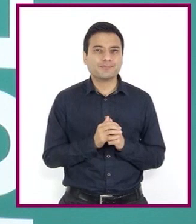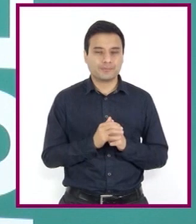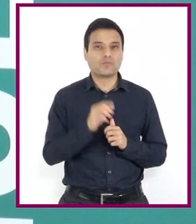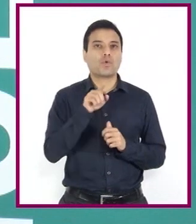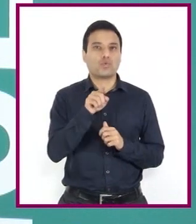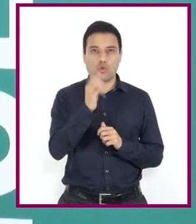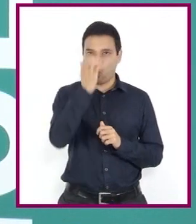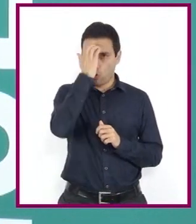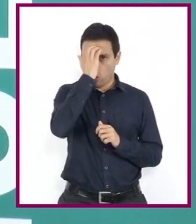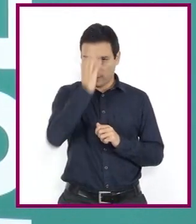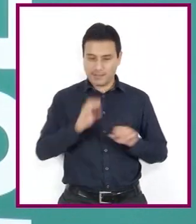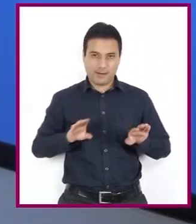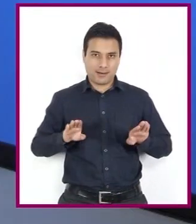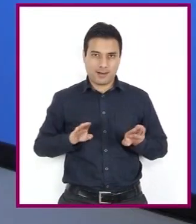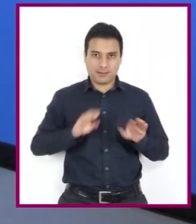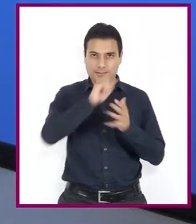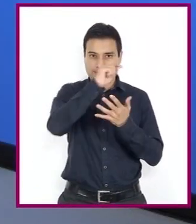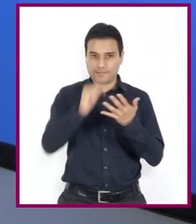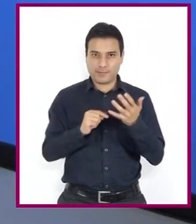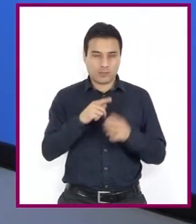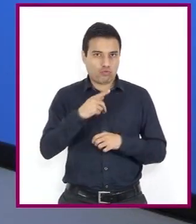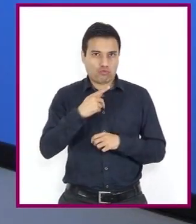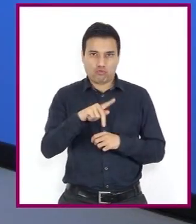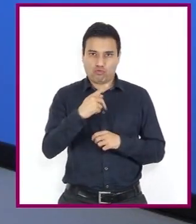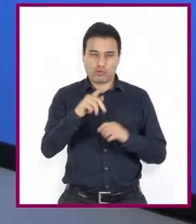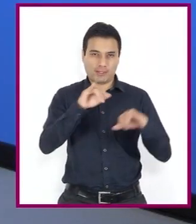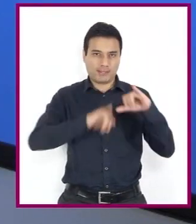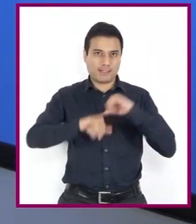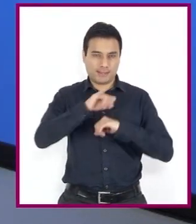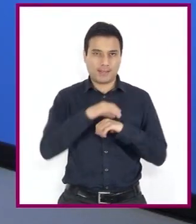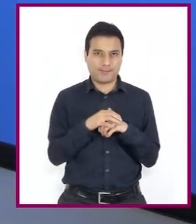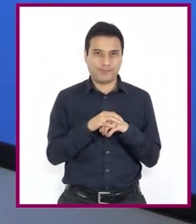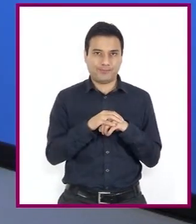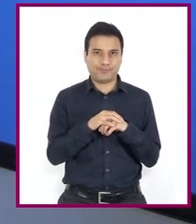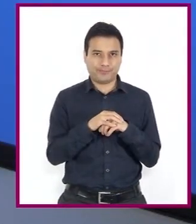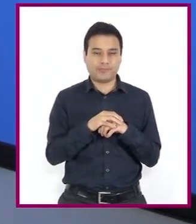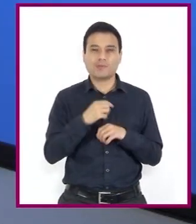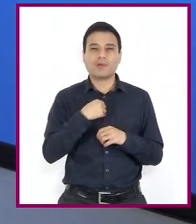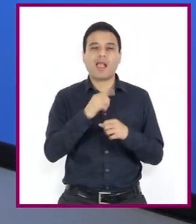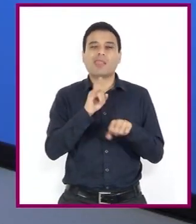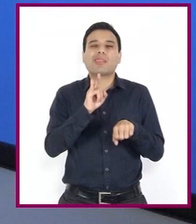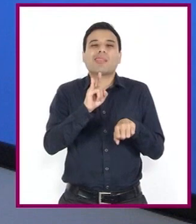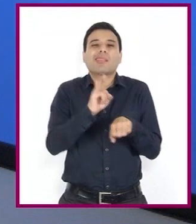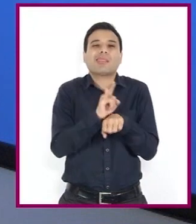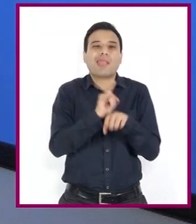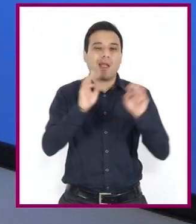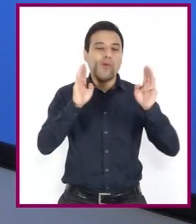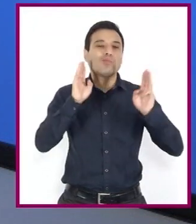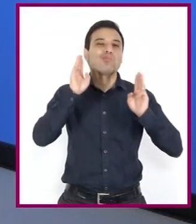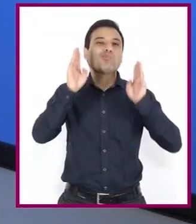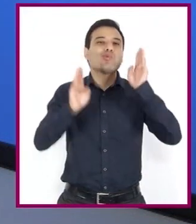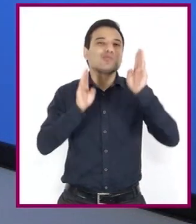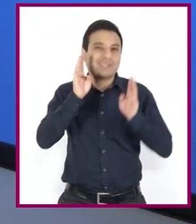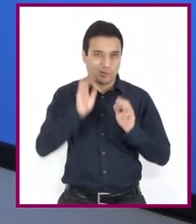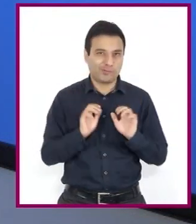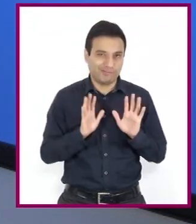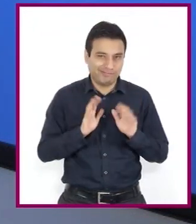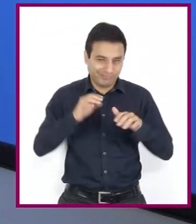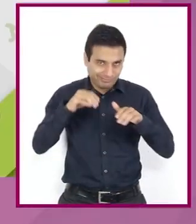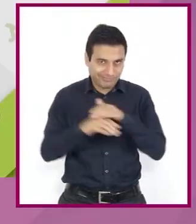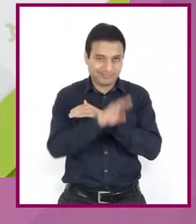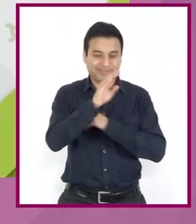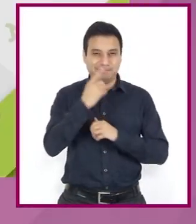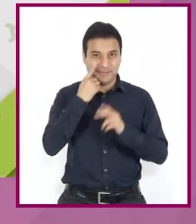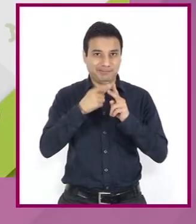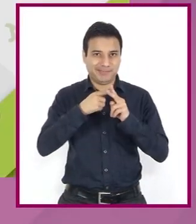reconocer características de la ciencia mediante la simulación de la visita a un museo. Así que